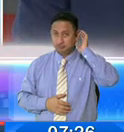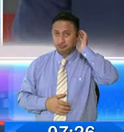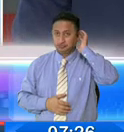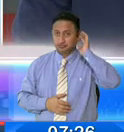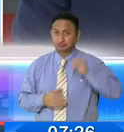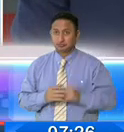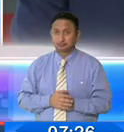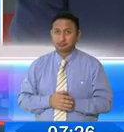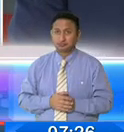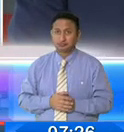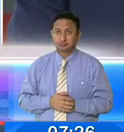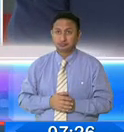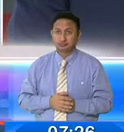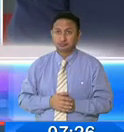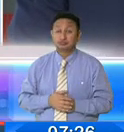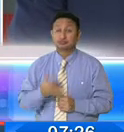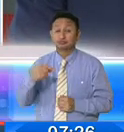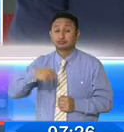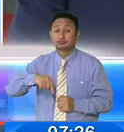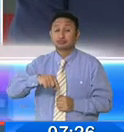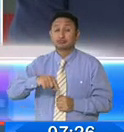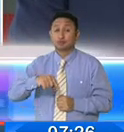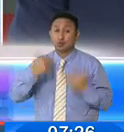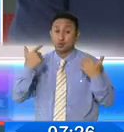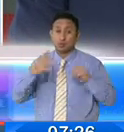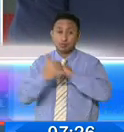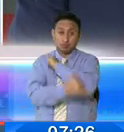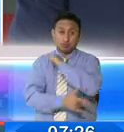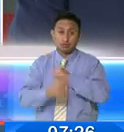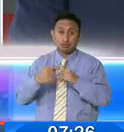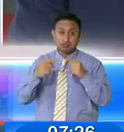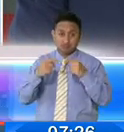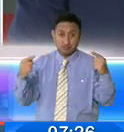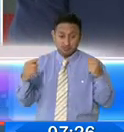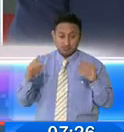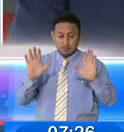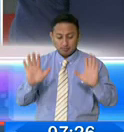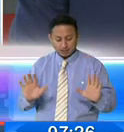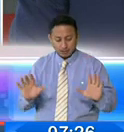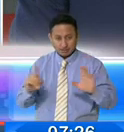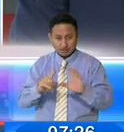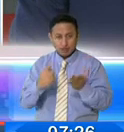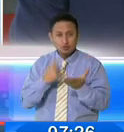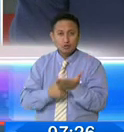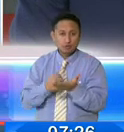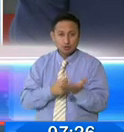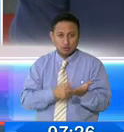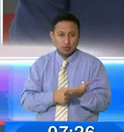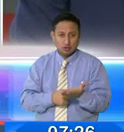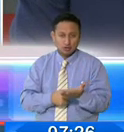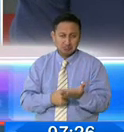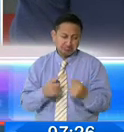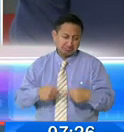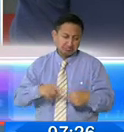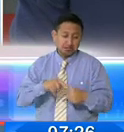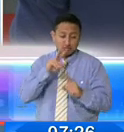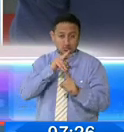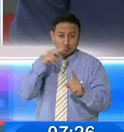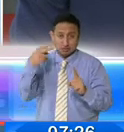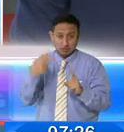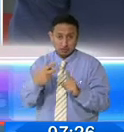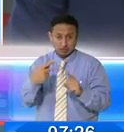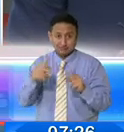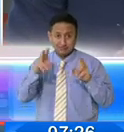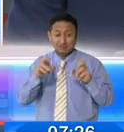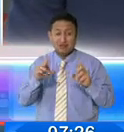país discuta sus diferencias, discuta además visiones dentro de un marco